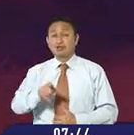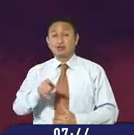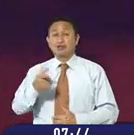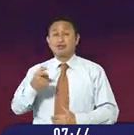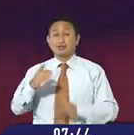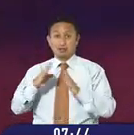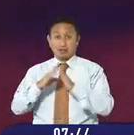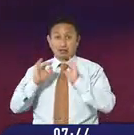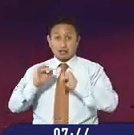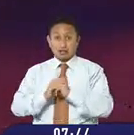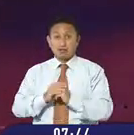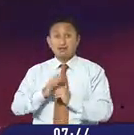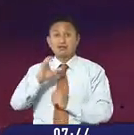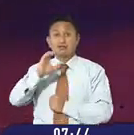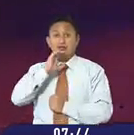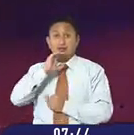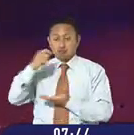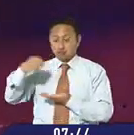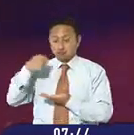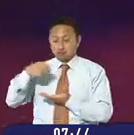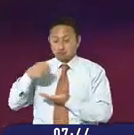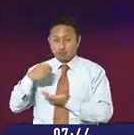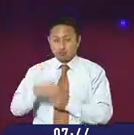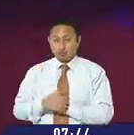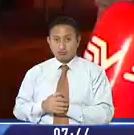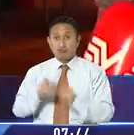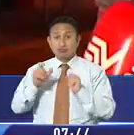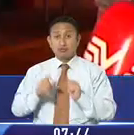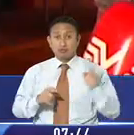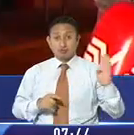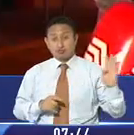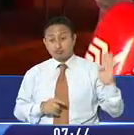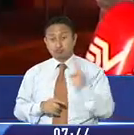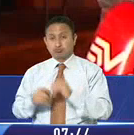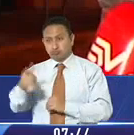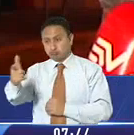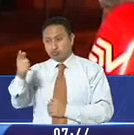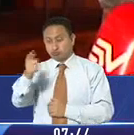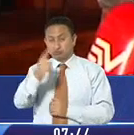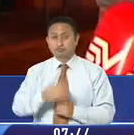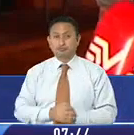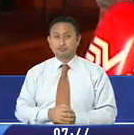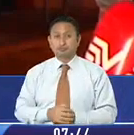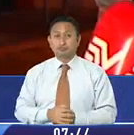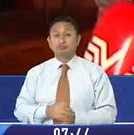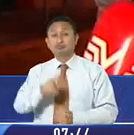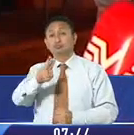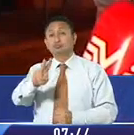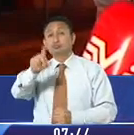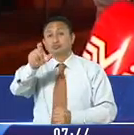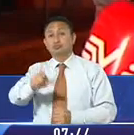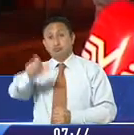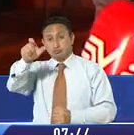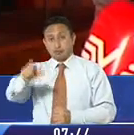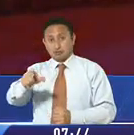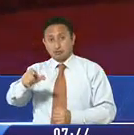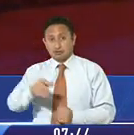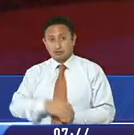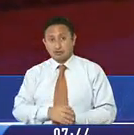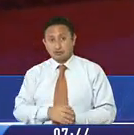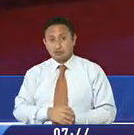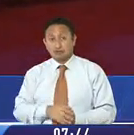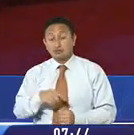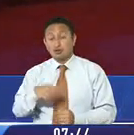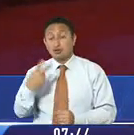sicarios, quienes les dispararon a quemarropa, causando el fallecimiento de dos personas y al momento se encuentran